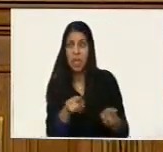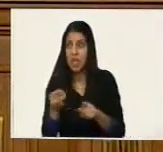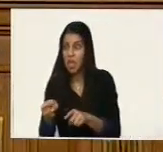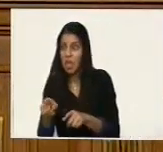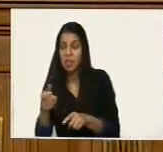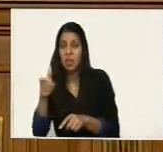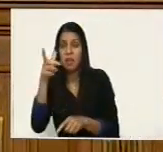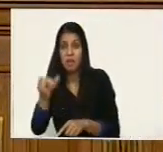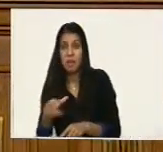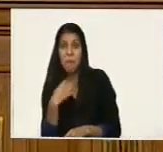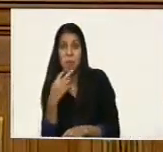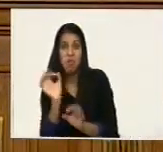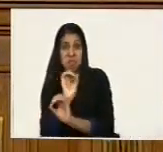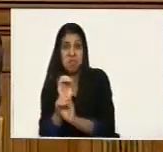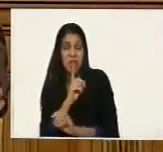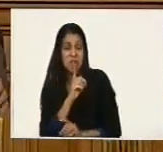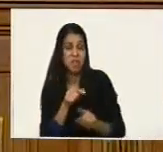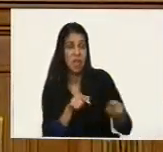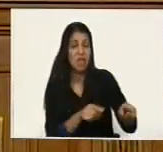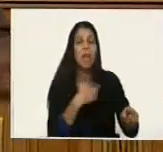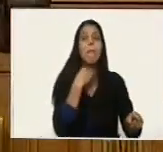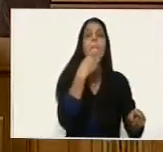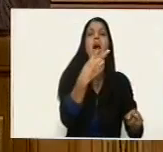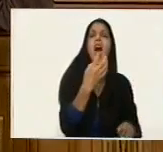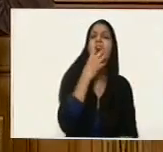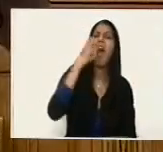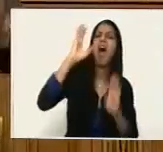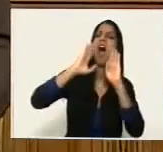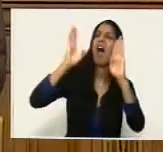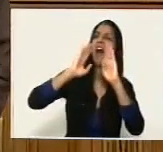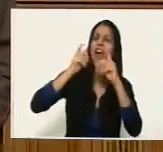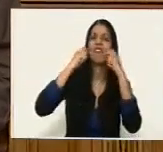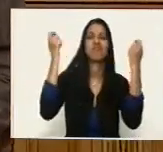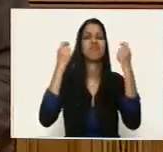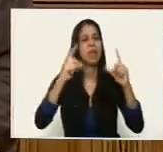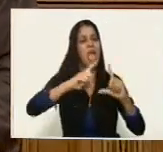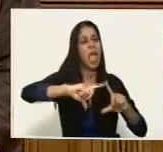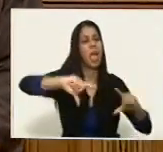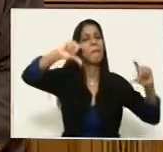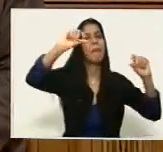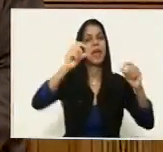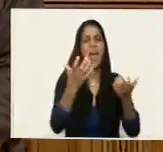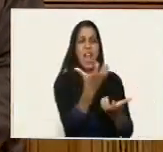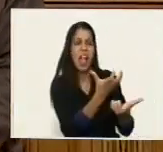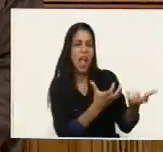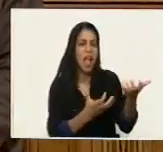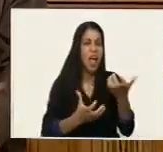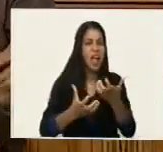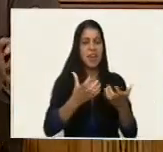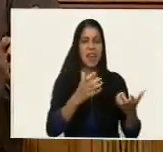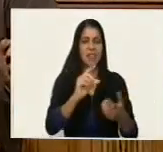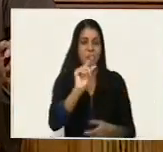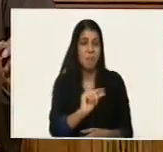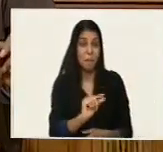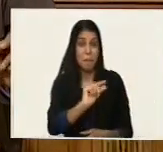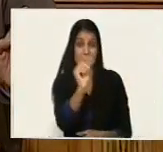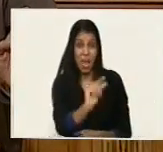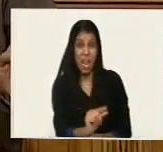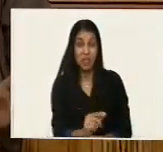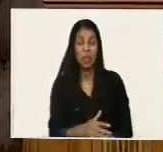otro, y el otro iba por el pueblo: empanadas calientica, medio. ¿Sabes lo que es un medio,